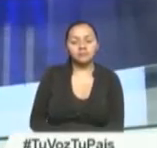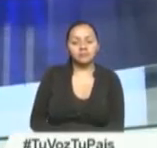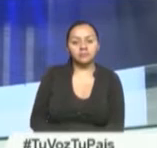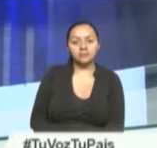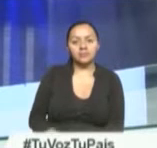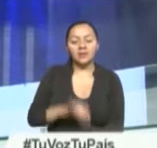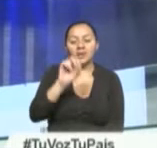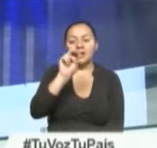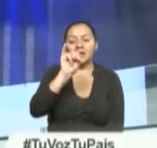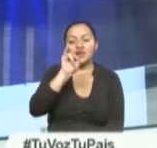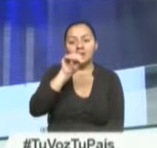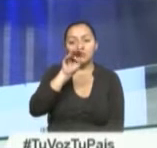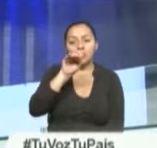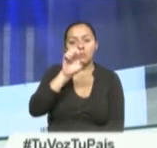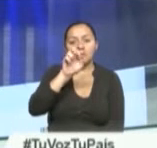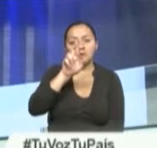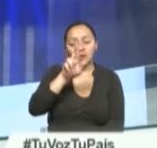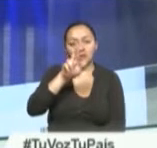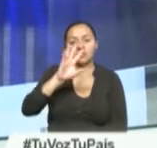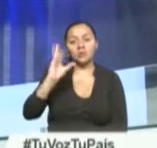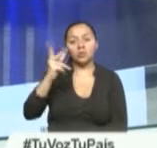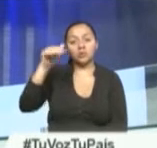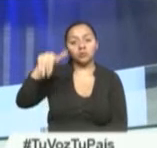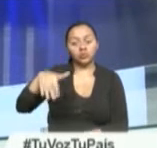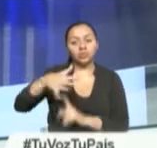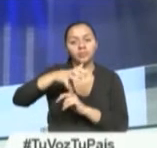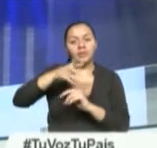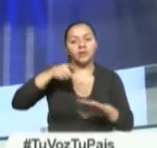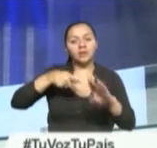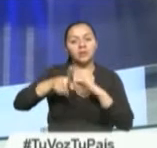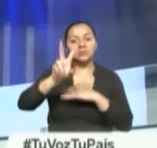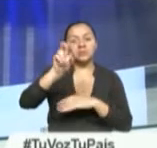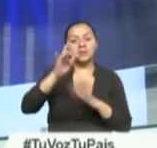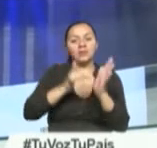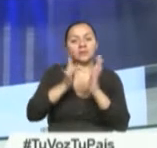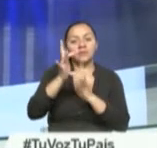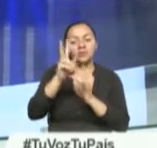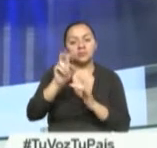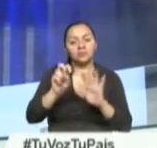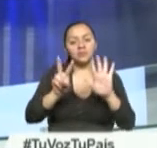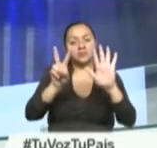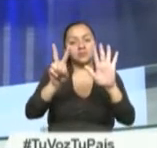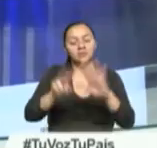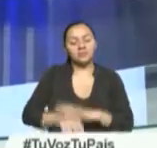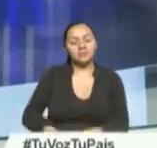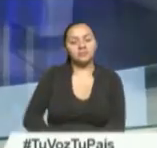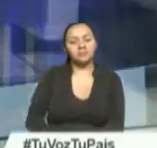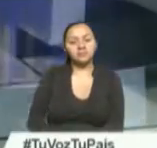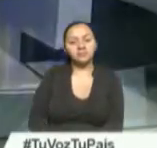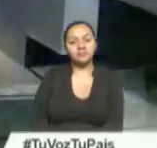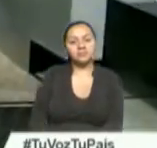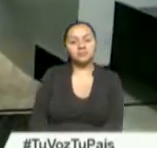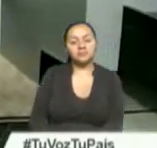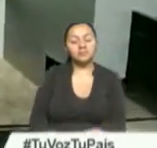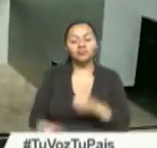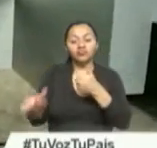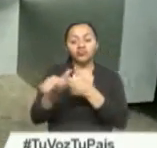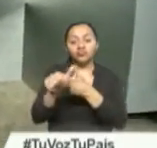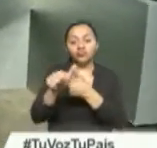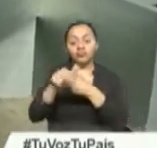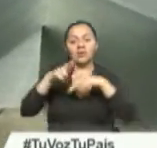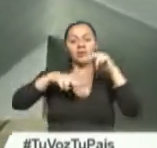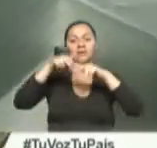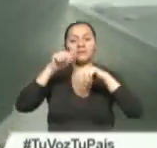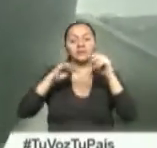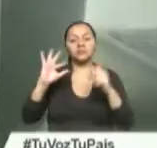Inmobiliaria inició la construcción del Parque UNASUR, que se inaugurará el 30 de abril del 2017. Áreas aledañas al edificio